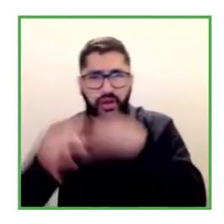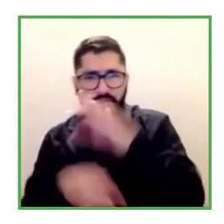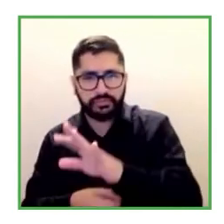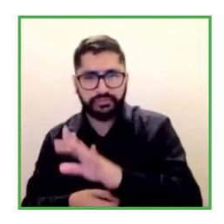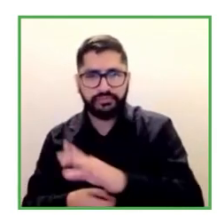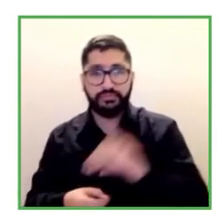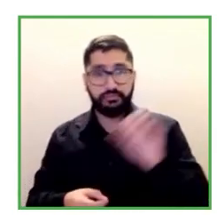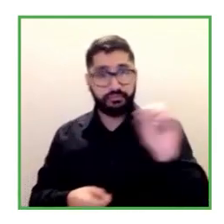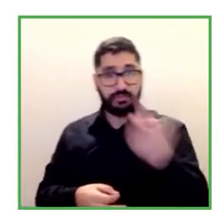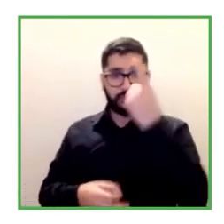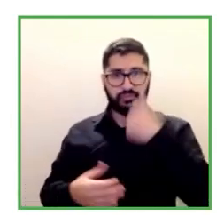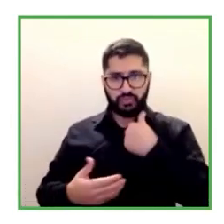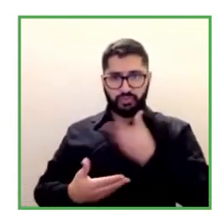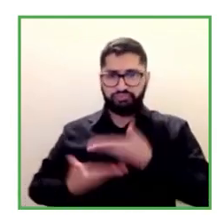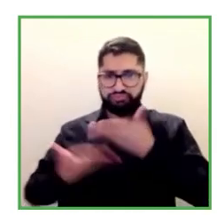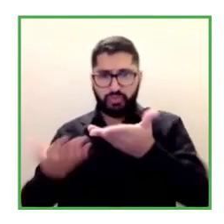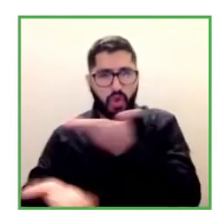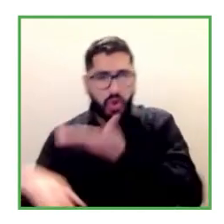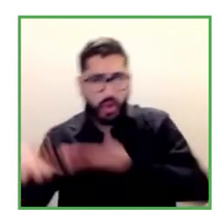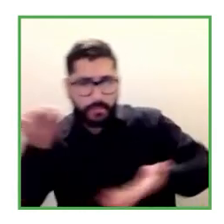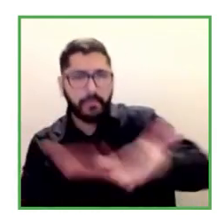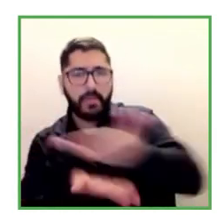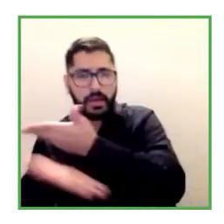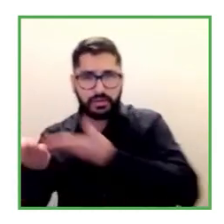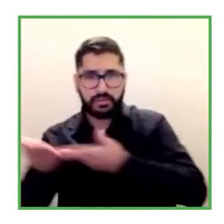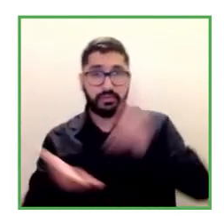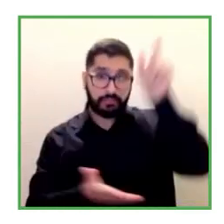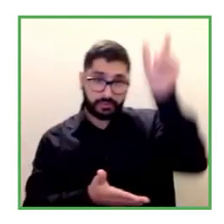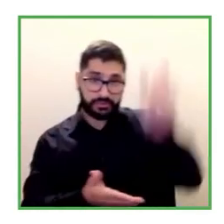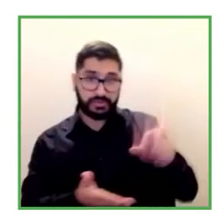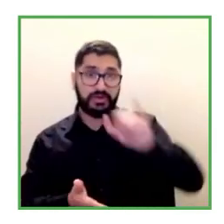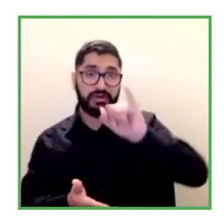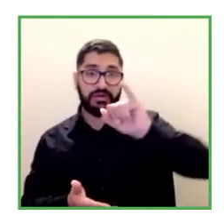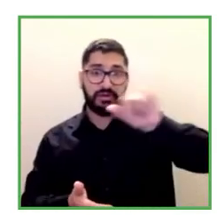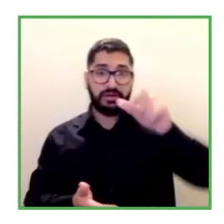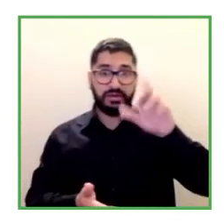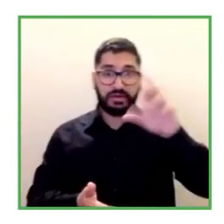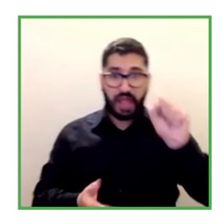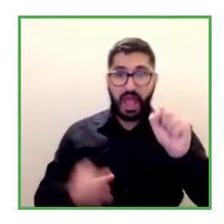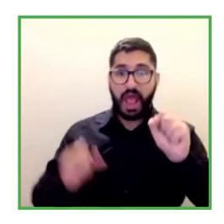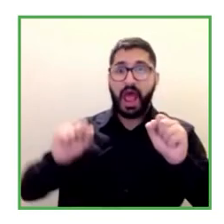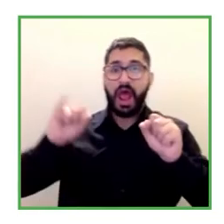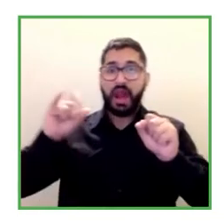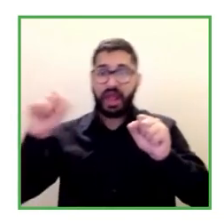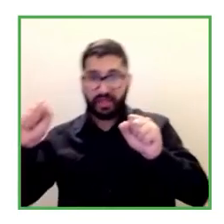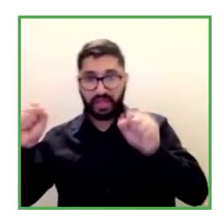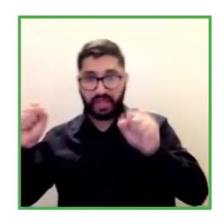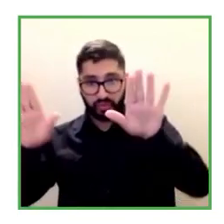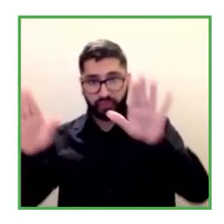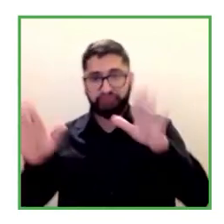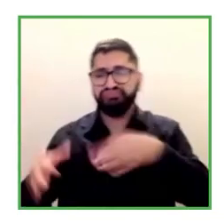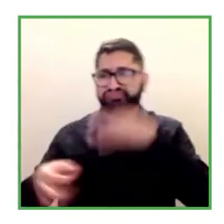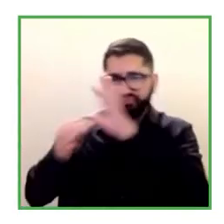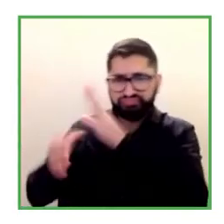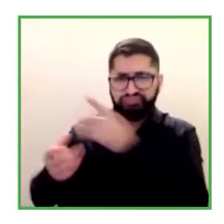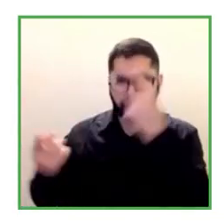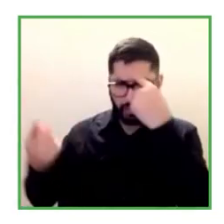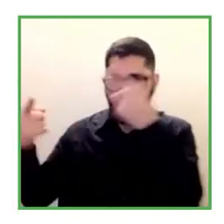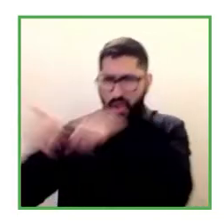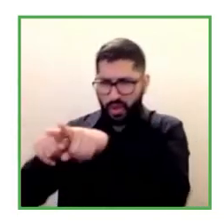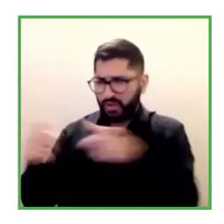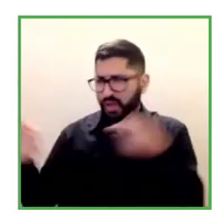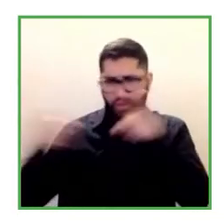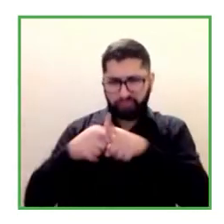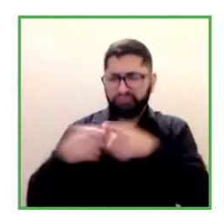han comentado tanto Ingrid como Alejandra. Y bueno, por aportar algo, un punto de vista un poco diferente, comentar